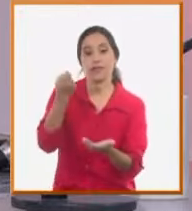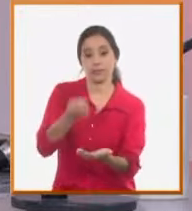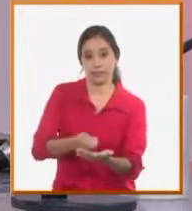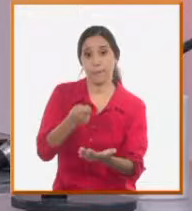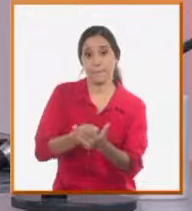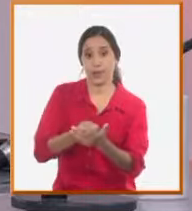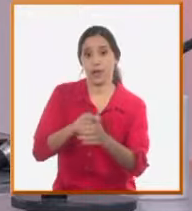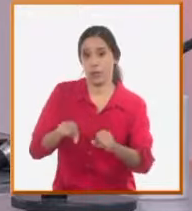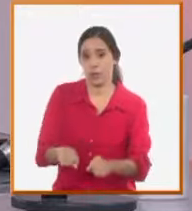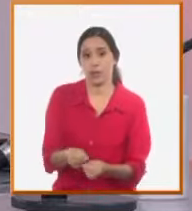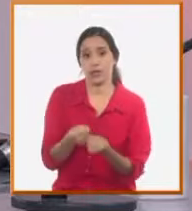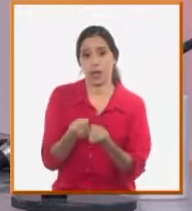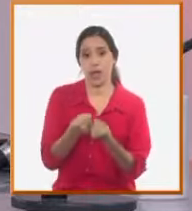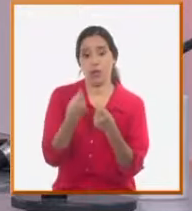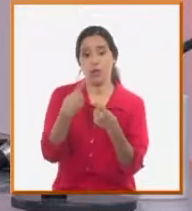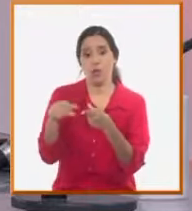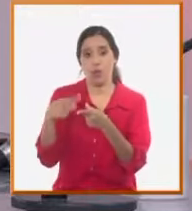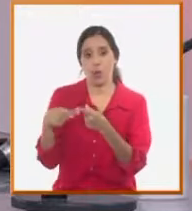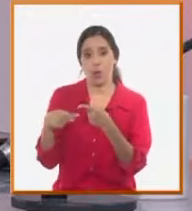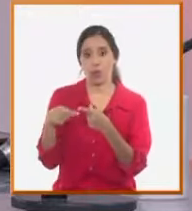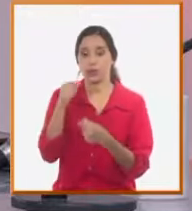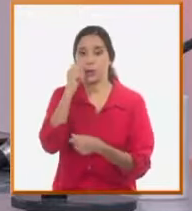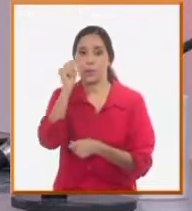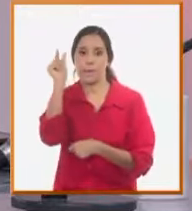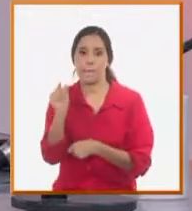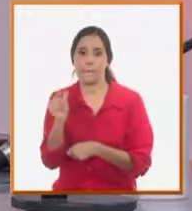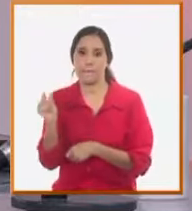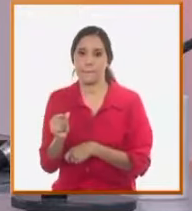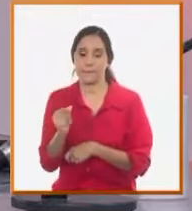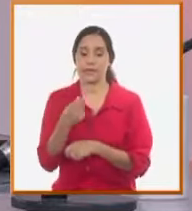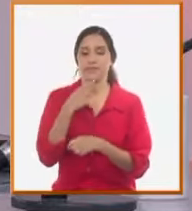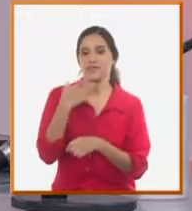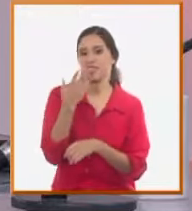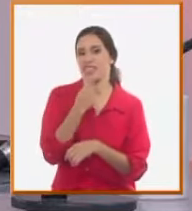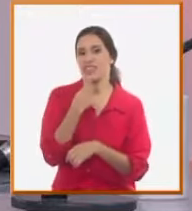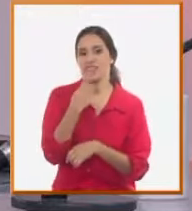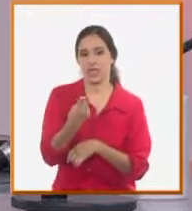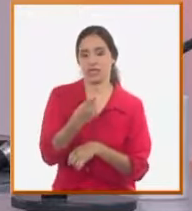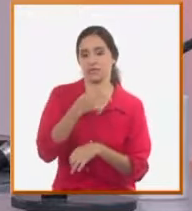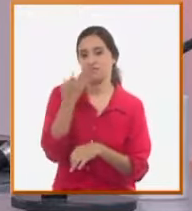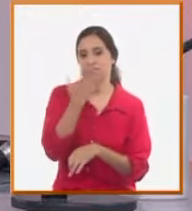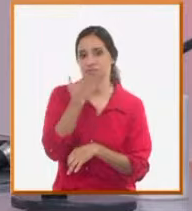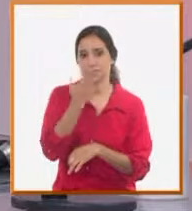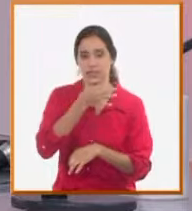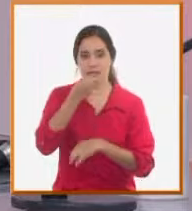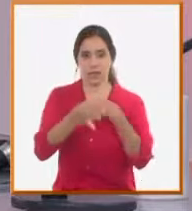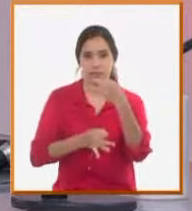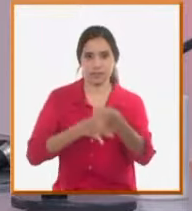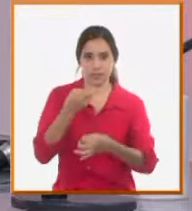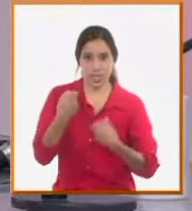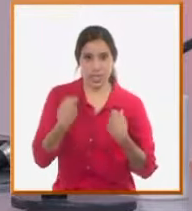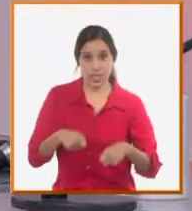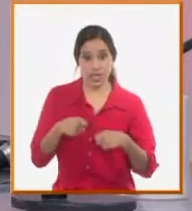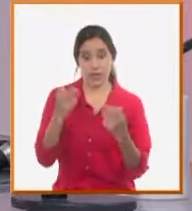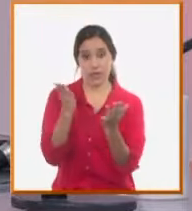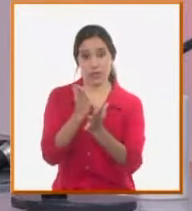Roque Santeiro, así se presenta, no sé si habrá sido novelero, pero dice: deben estudiar extender pólizas y